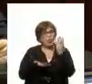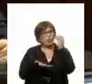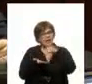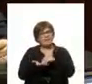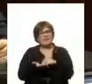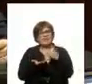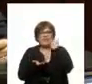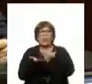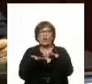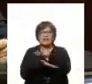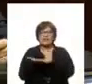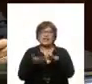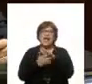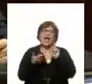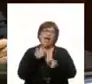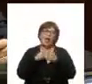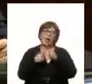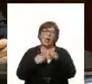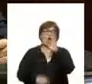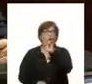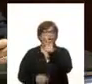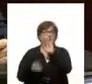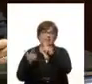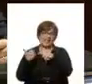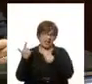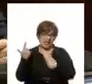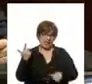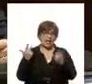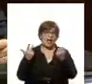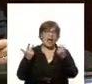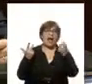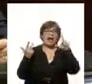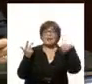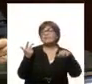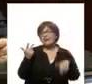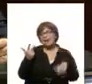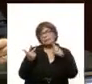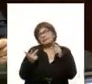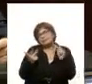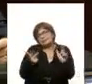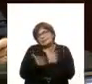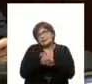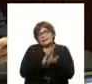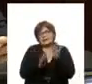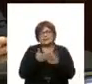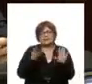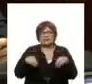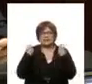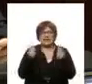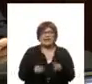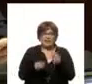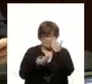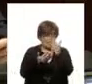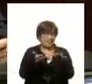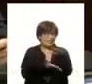en el vergonzoso acuerdo entre Ortega y Arnoldo Alemán para concederse impunidad recíproca frente a